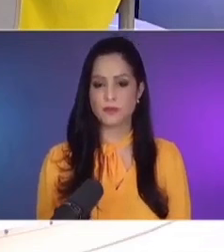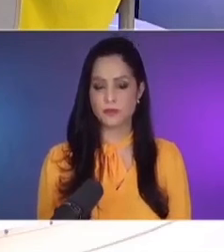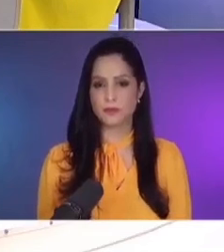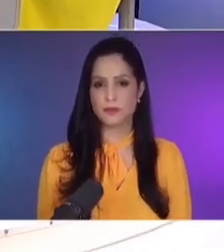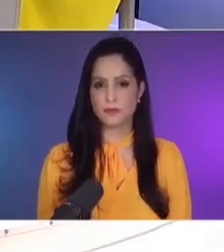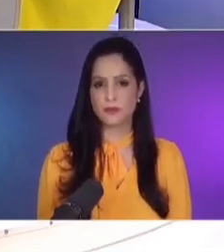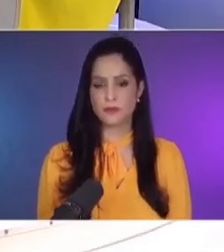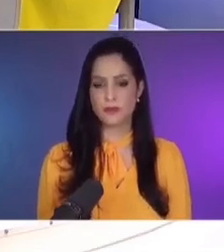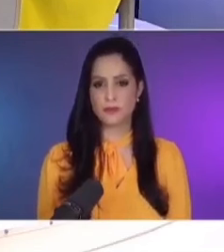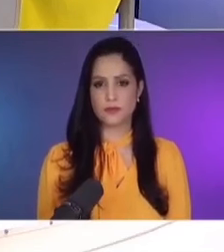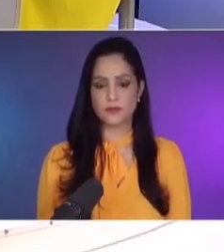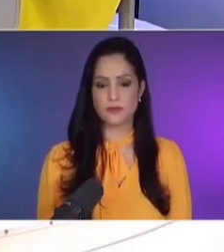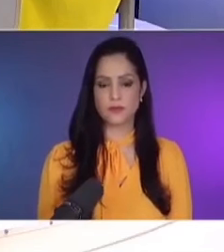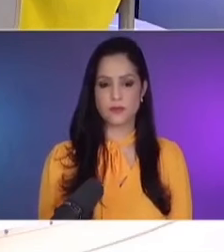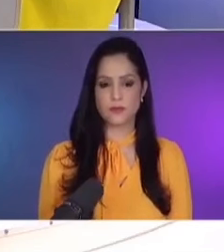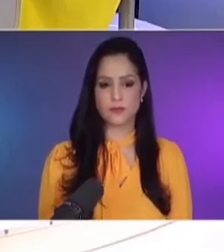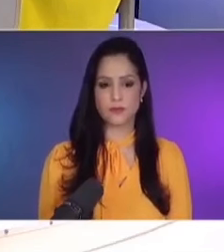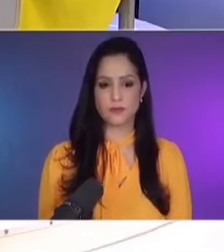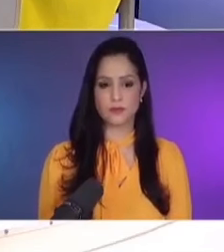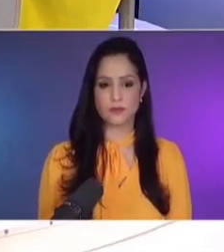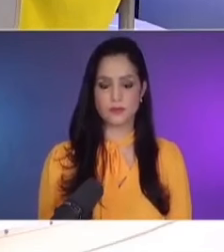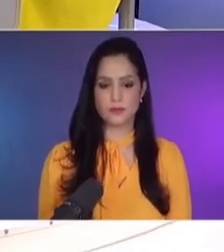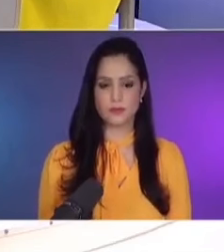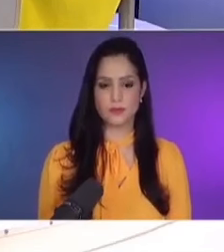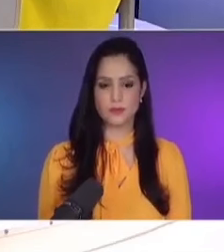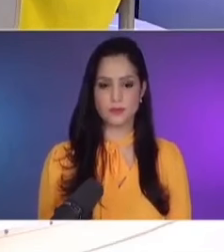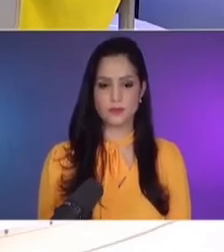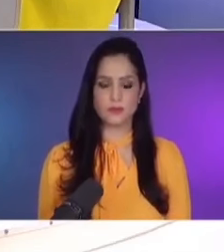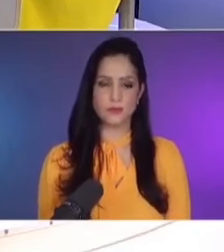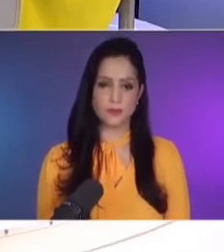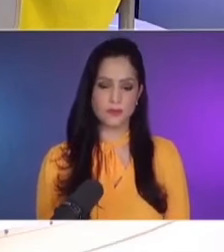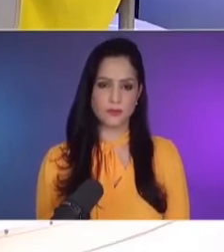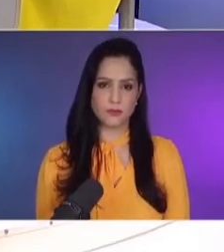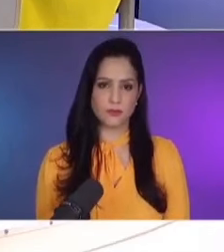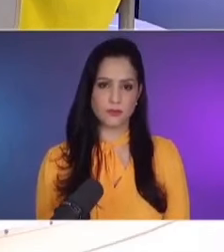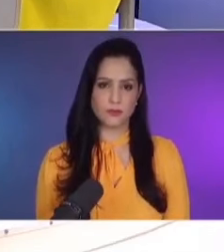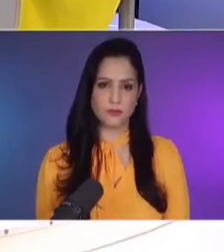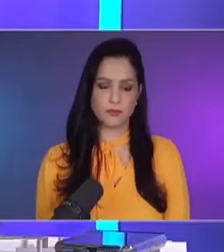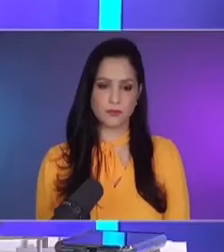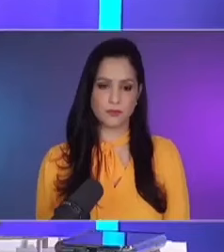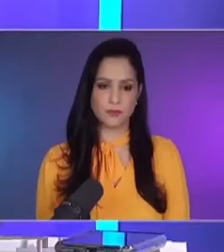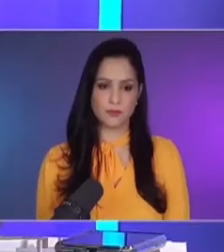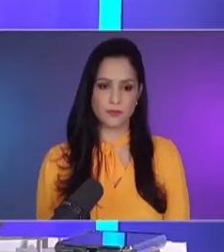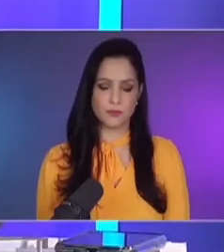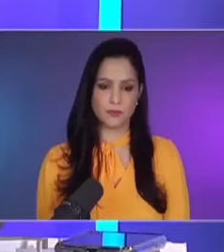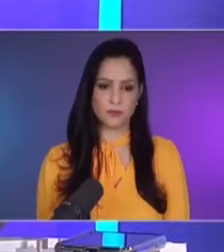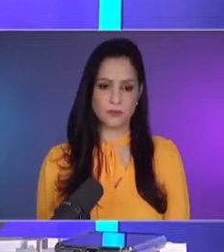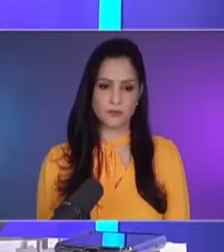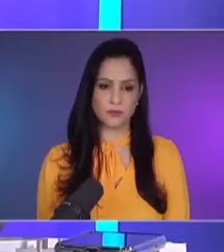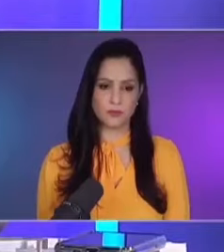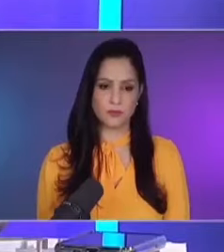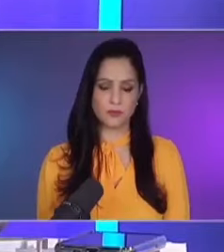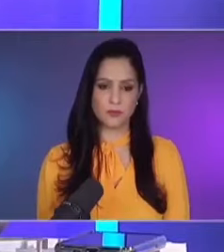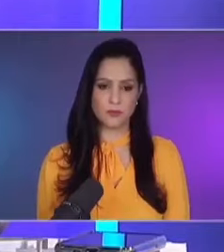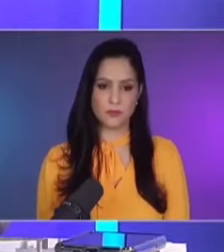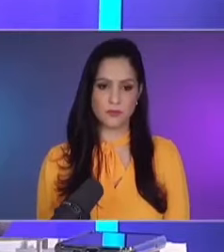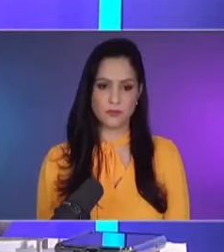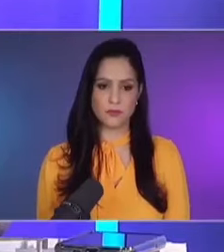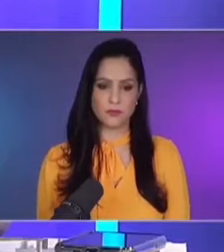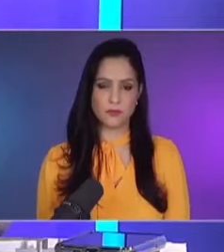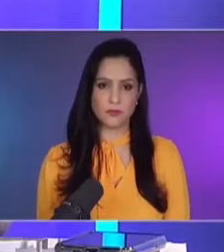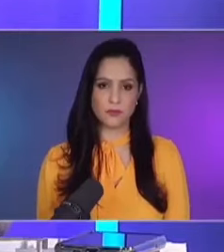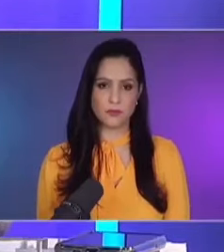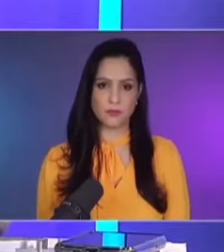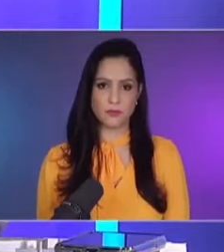y la cultura salvan pueblos son los que los echan para adante buo este país está este país es uno de los